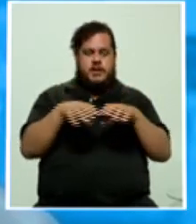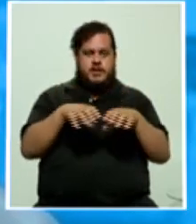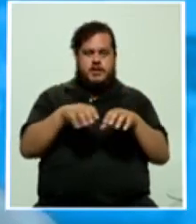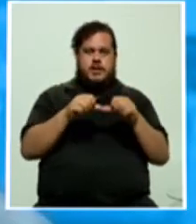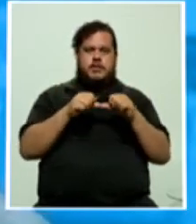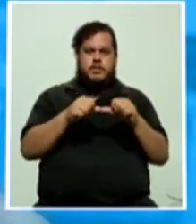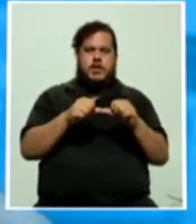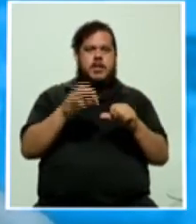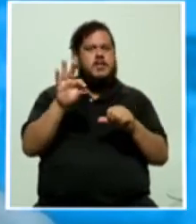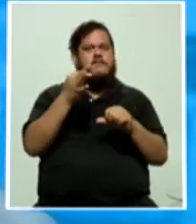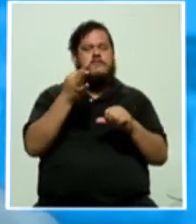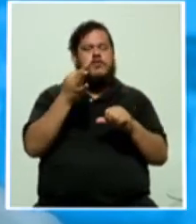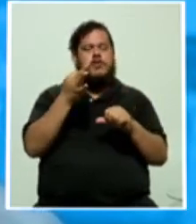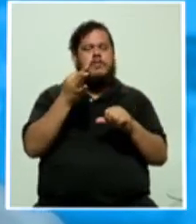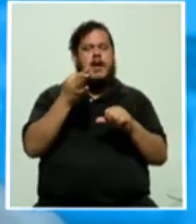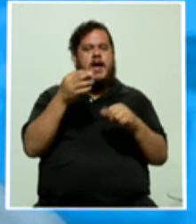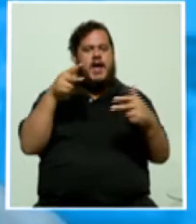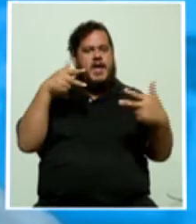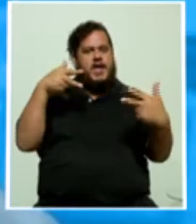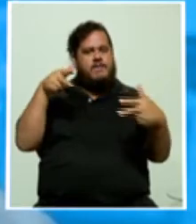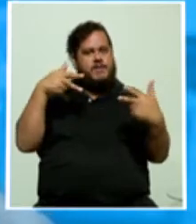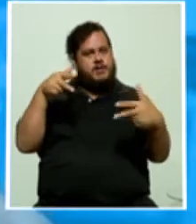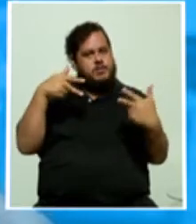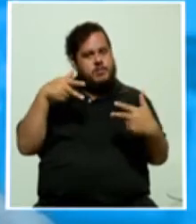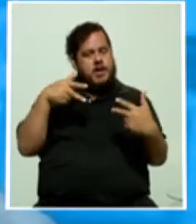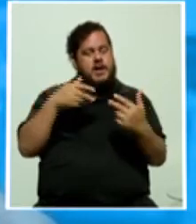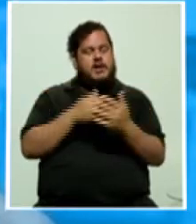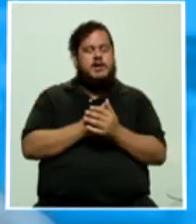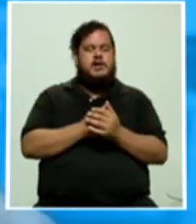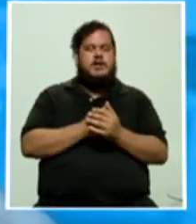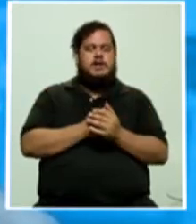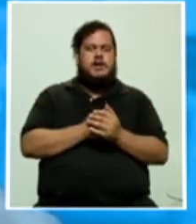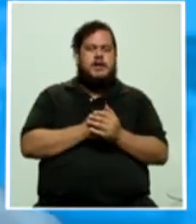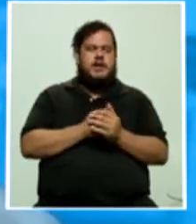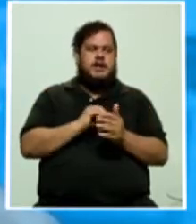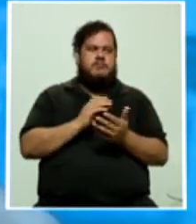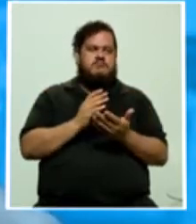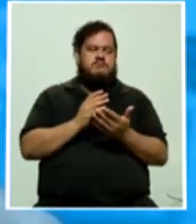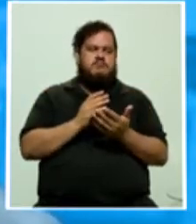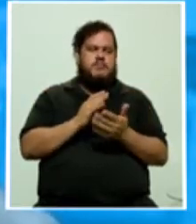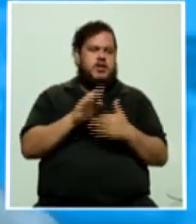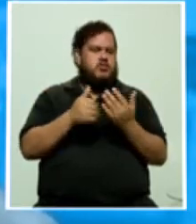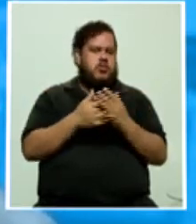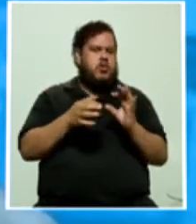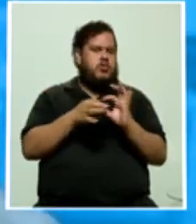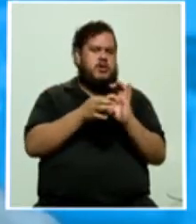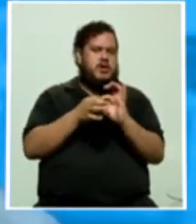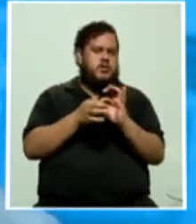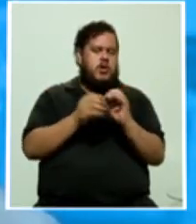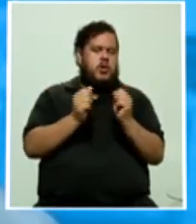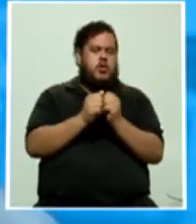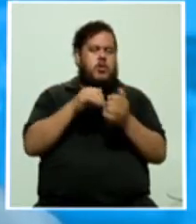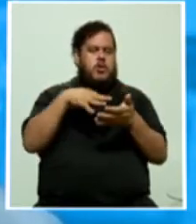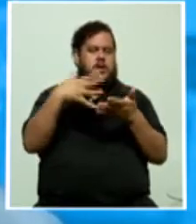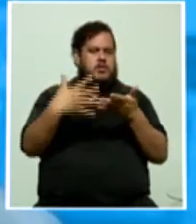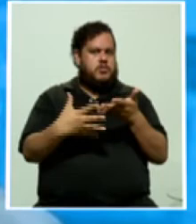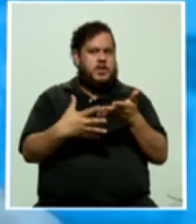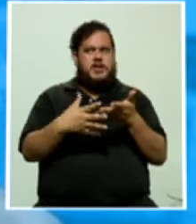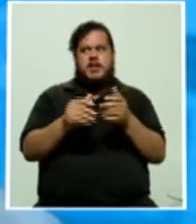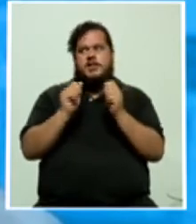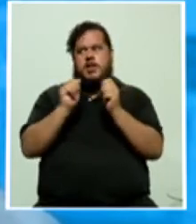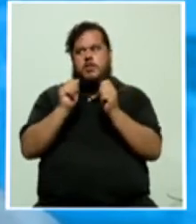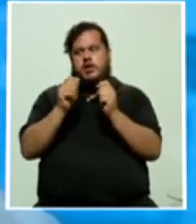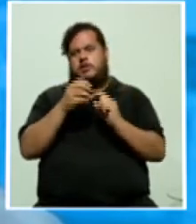continúan de forma digital, con excepciones muy menores en lo que tiene que ver con alumnos de la educación especial,